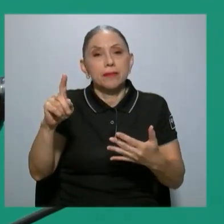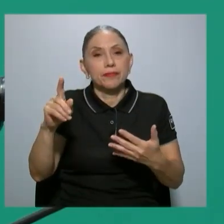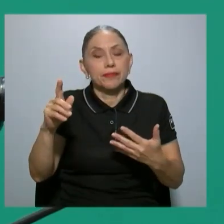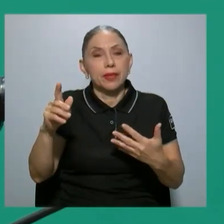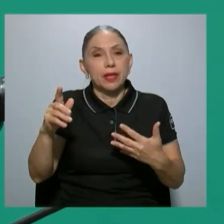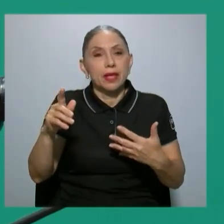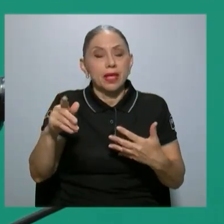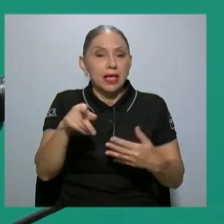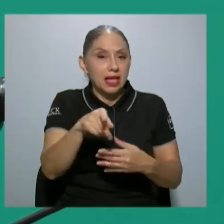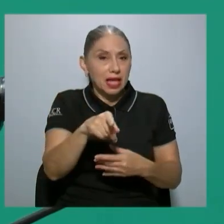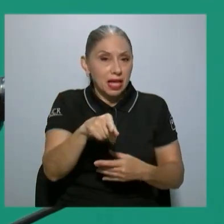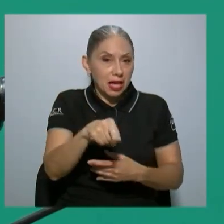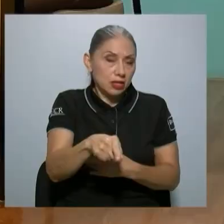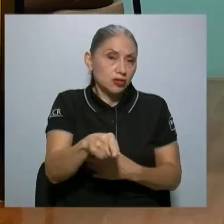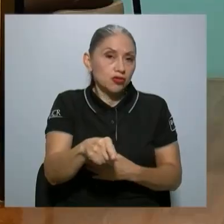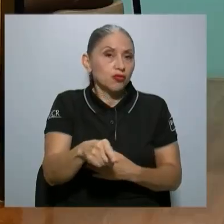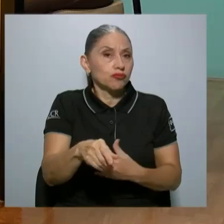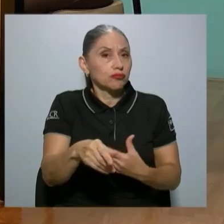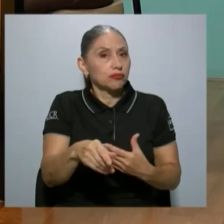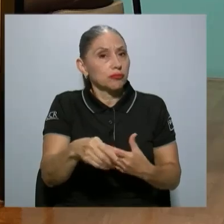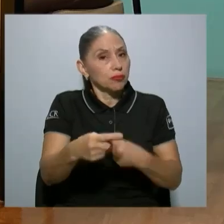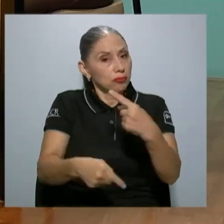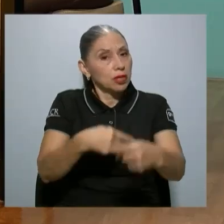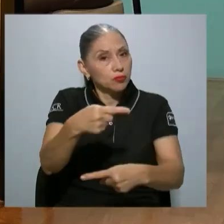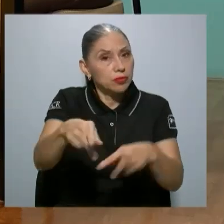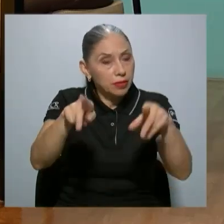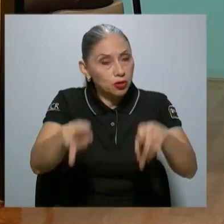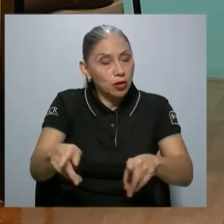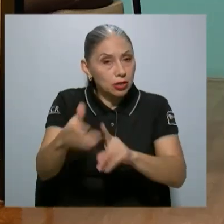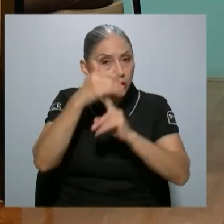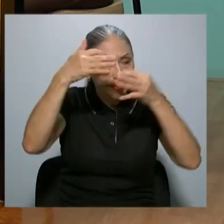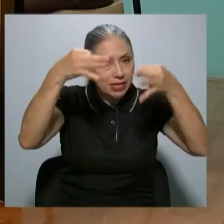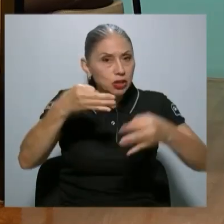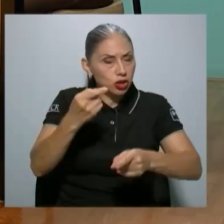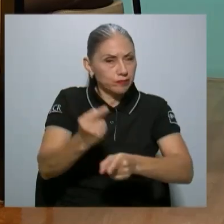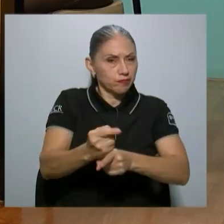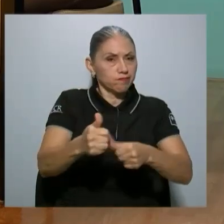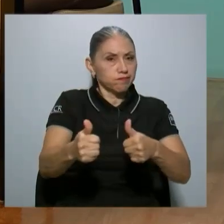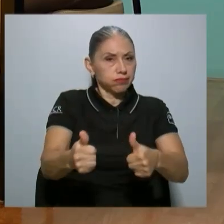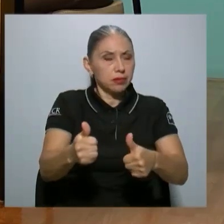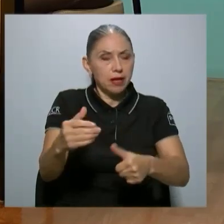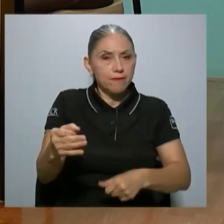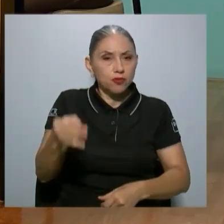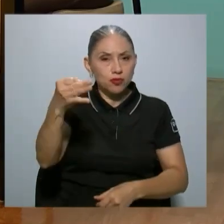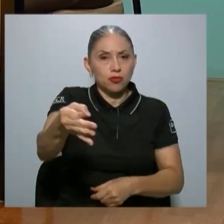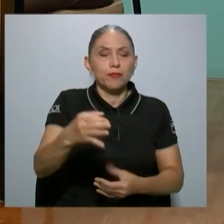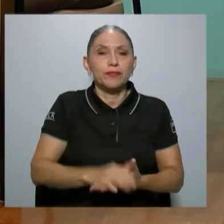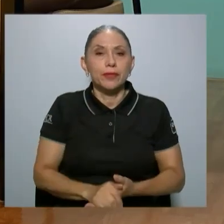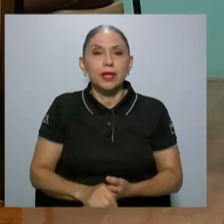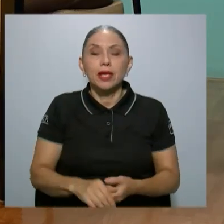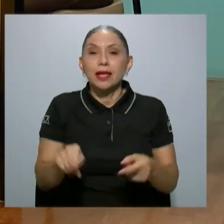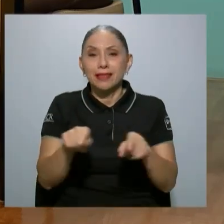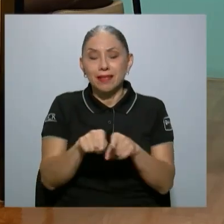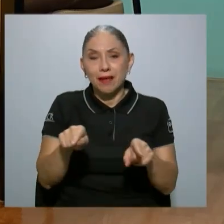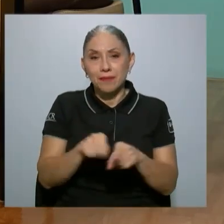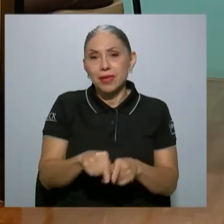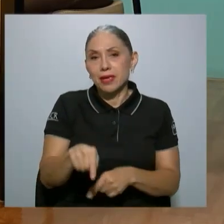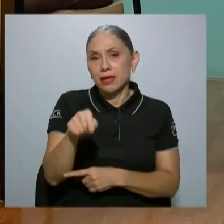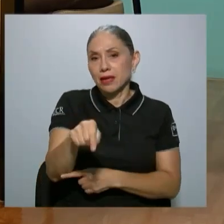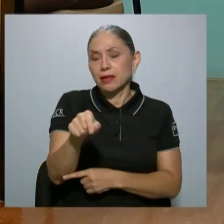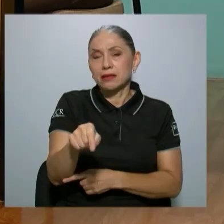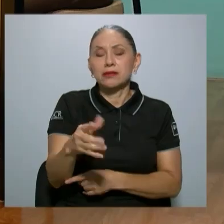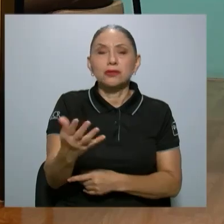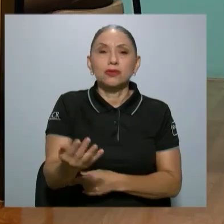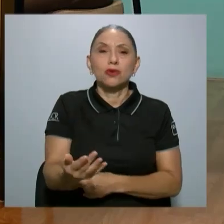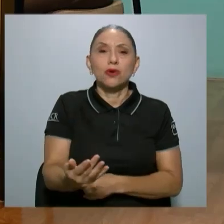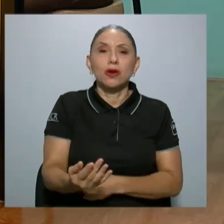que generen, digamos, una buena toma de decisiones en el futuro, ¿verdad? Y entonces también eso era uno de